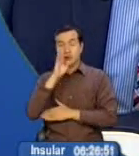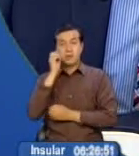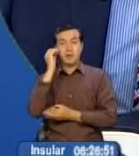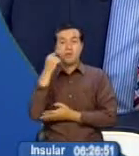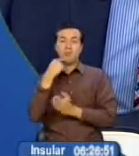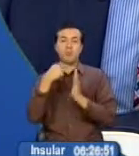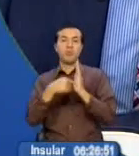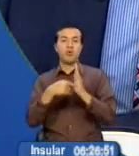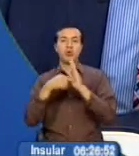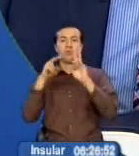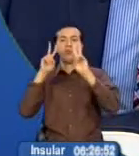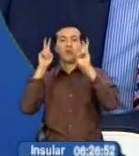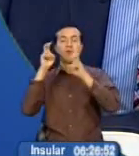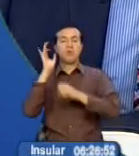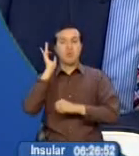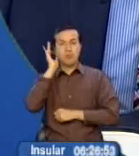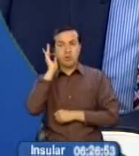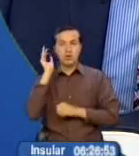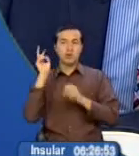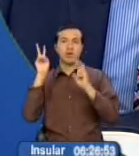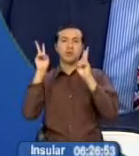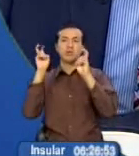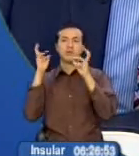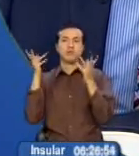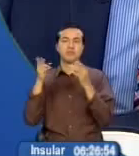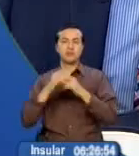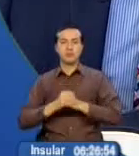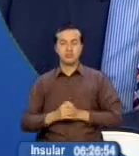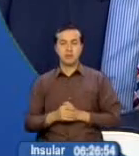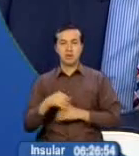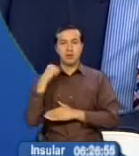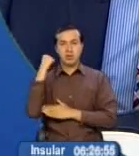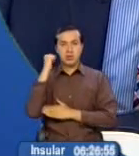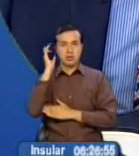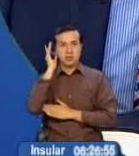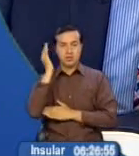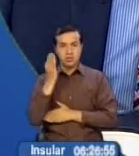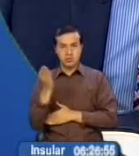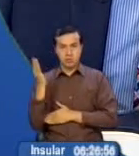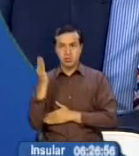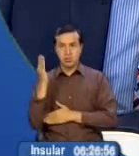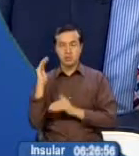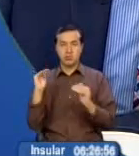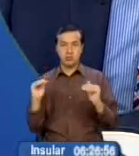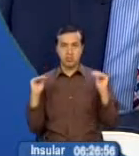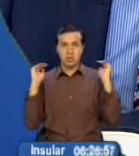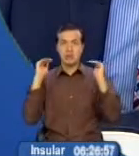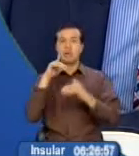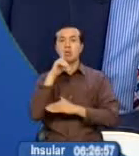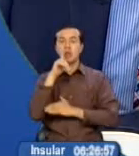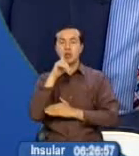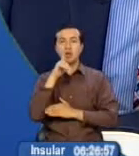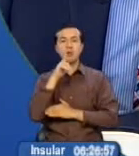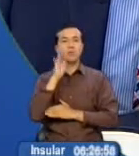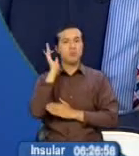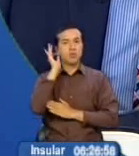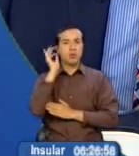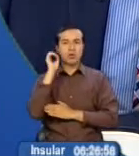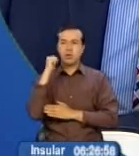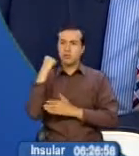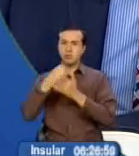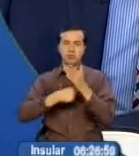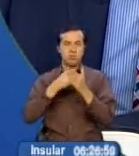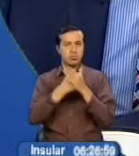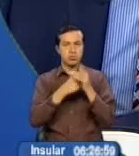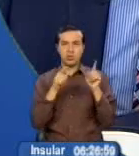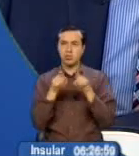que por ejemplo los temas de la mujer, el tema de los derechos de las mujeres son abanderados propiamente por la mujer de una manera efectiva. Lo mismo